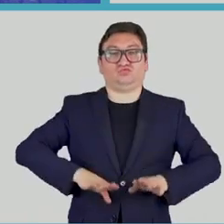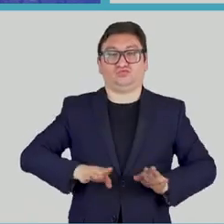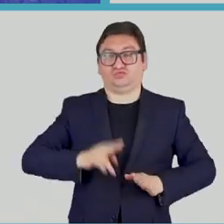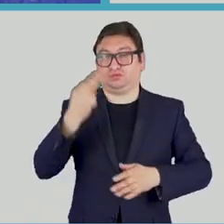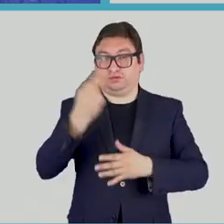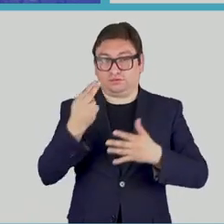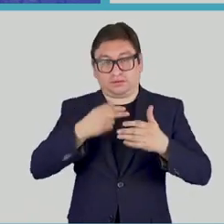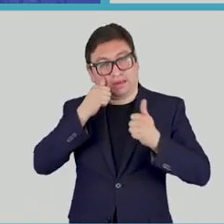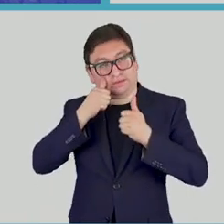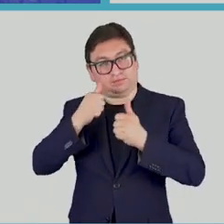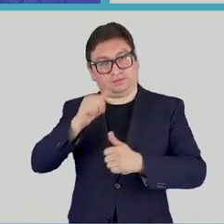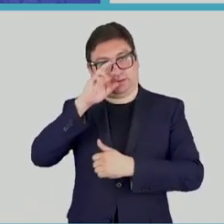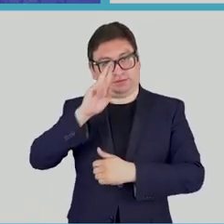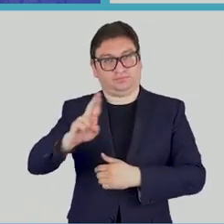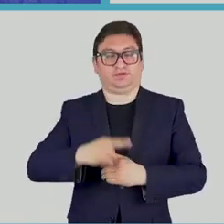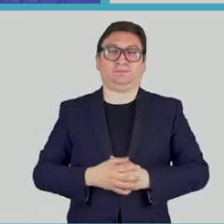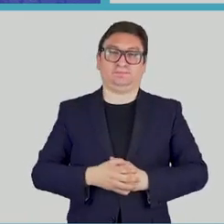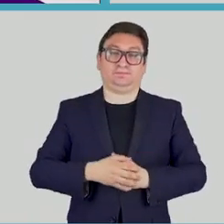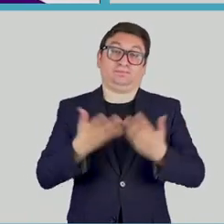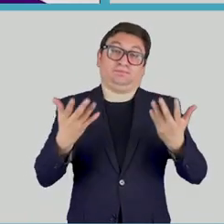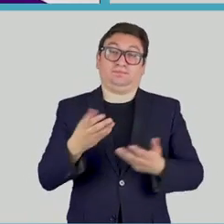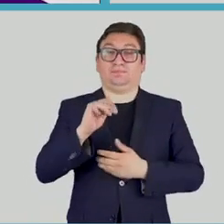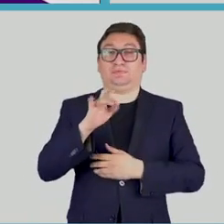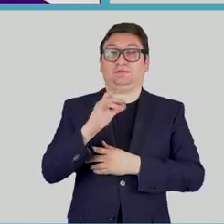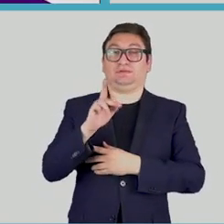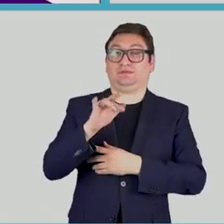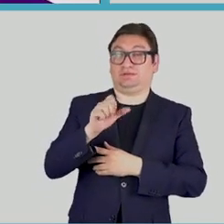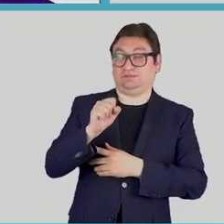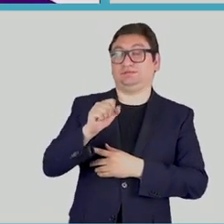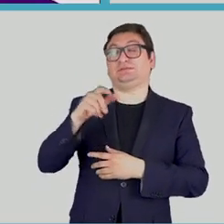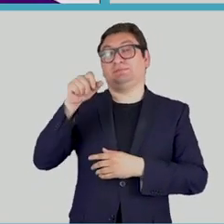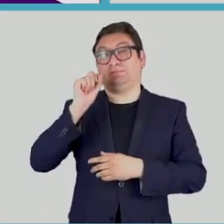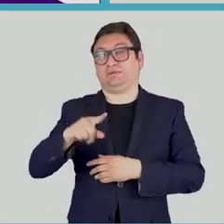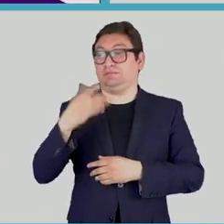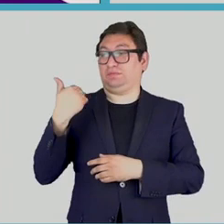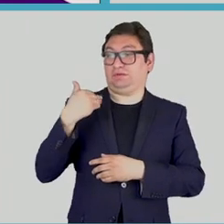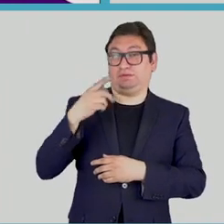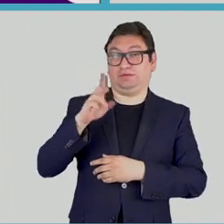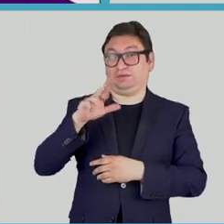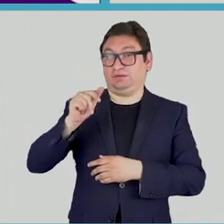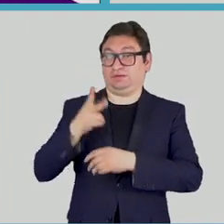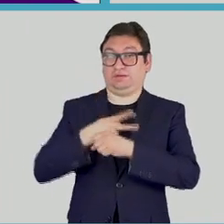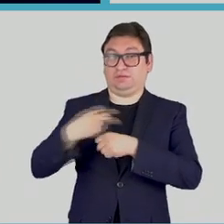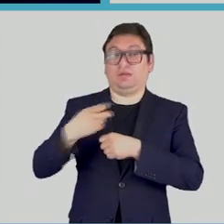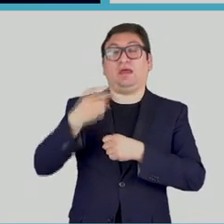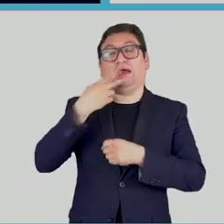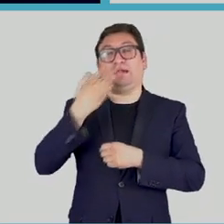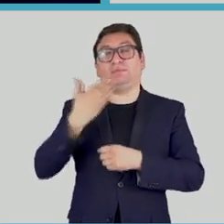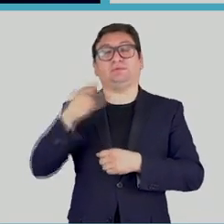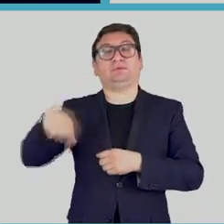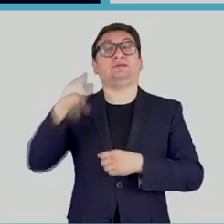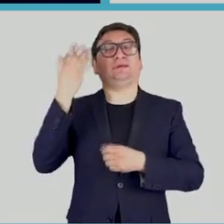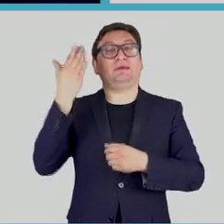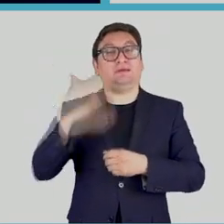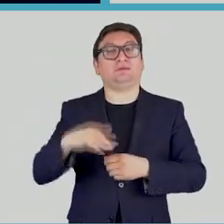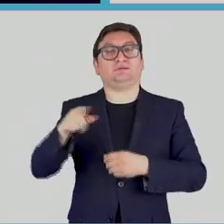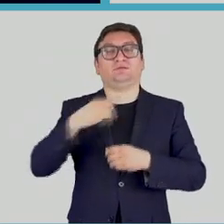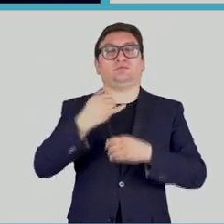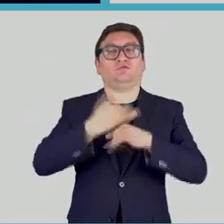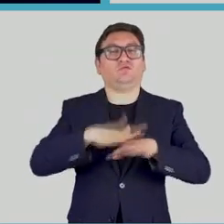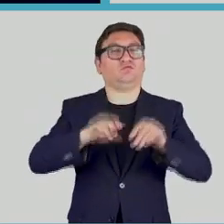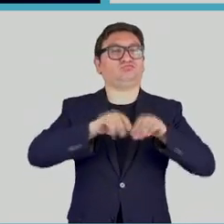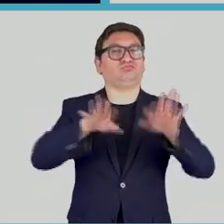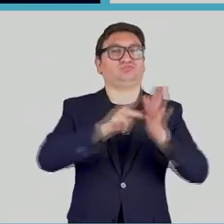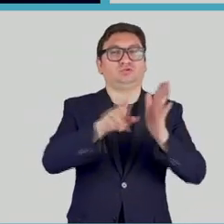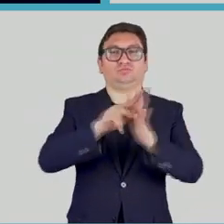de su atención y respeto pues Mercedes es parte de lo que nos ha dicho nuestro invitado es muy importante que los medios de comunicación